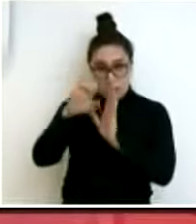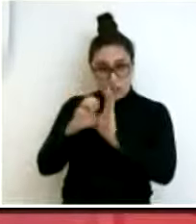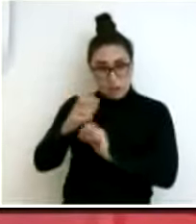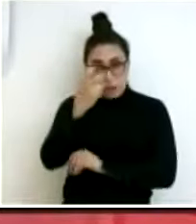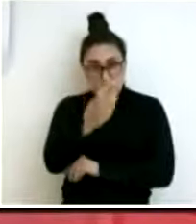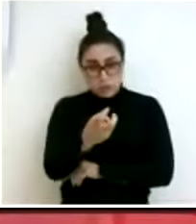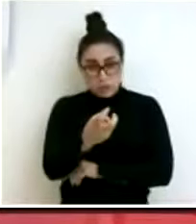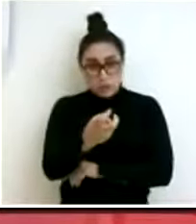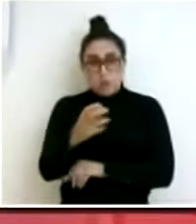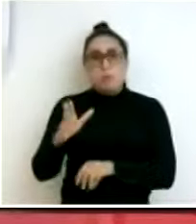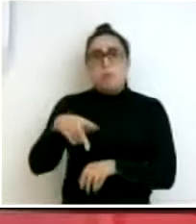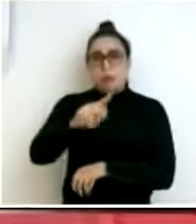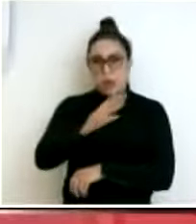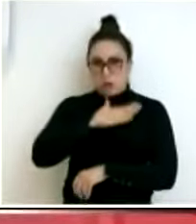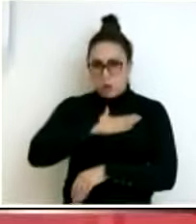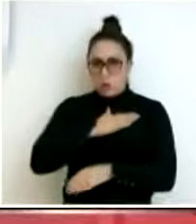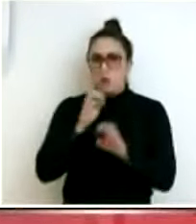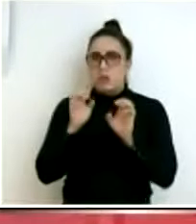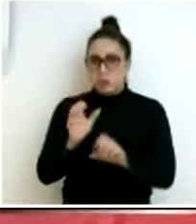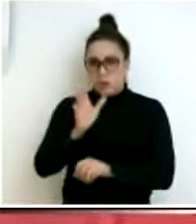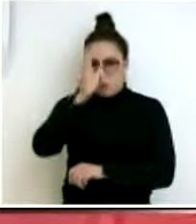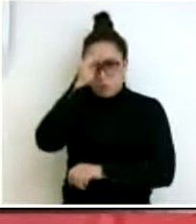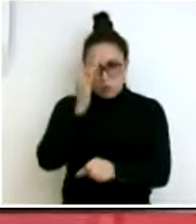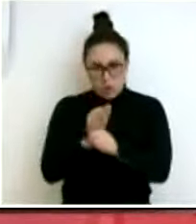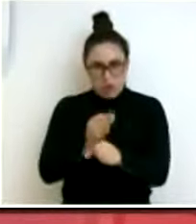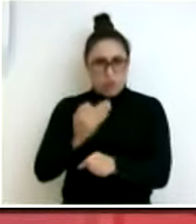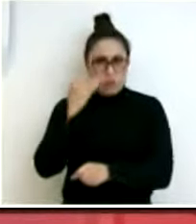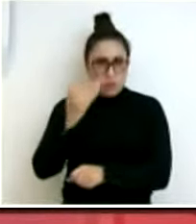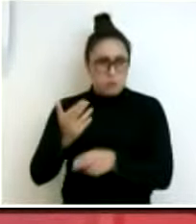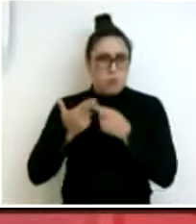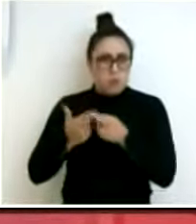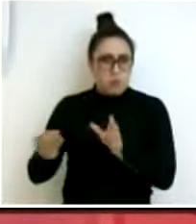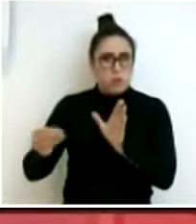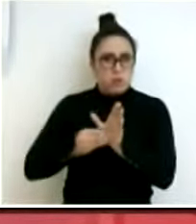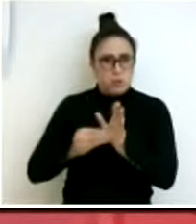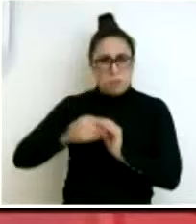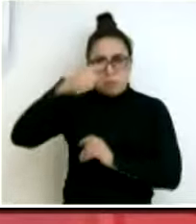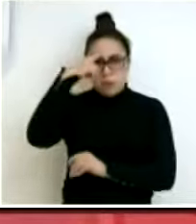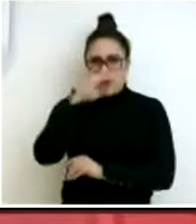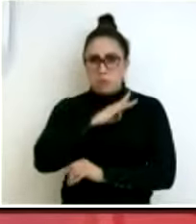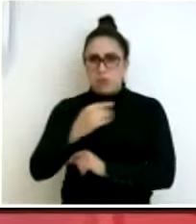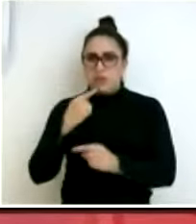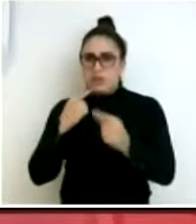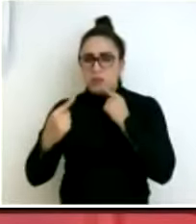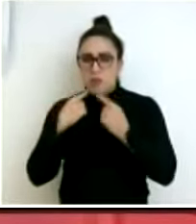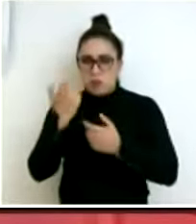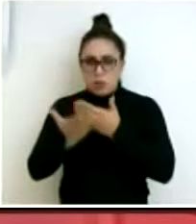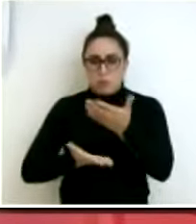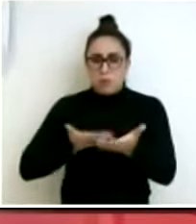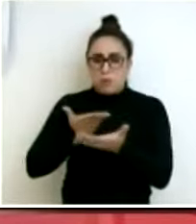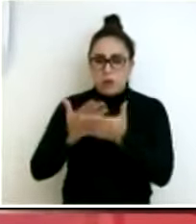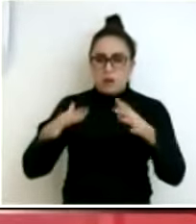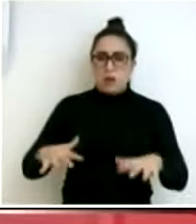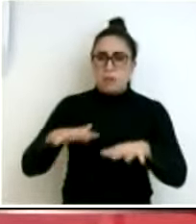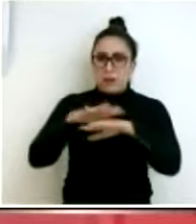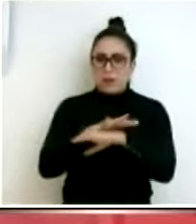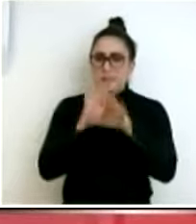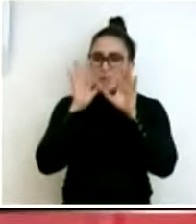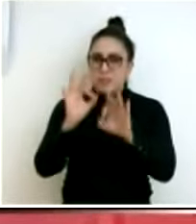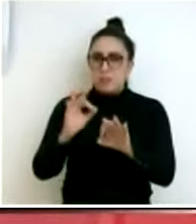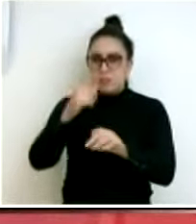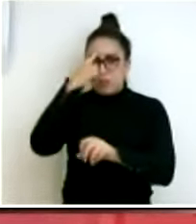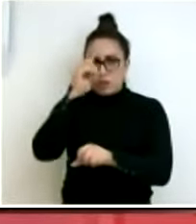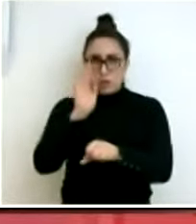disposición al diálogo para construir un sistema judicial donde se garantice